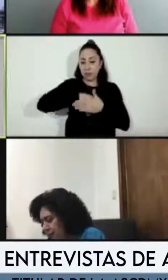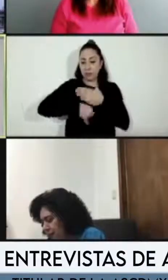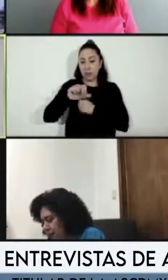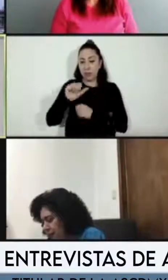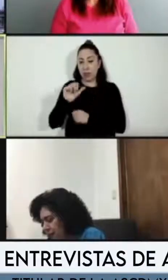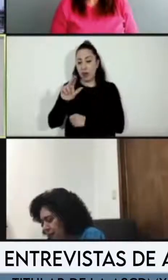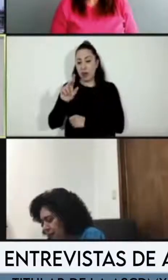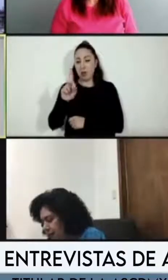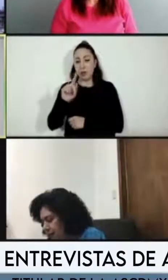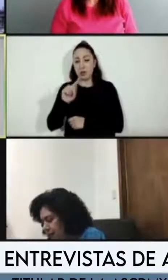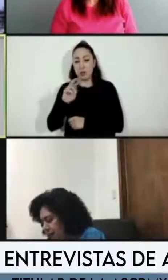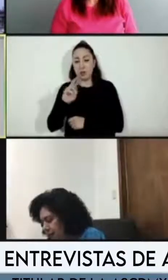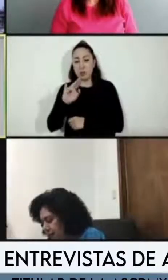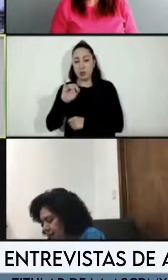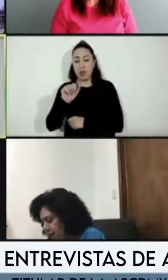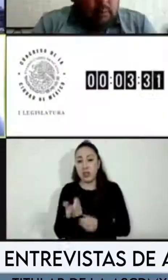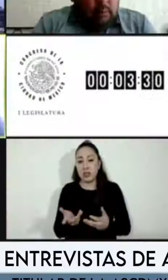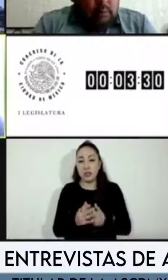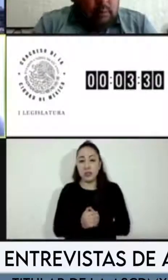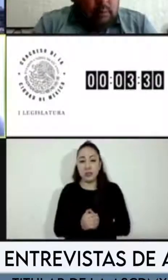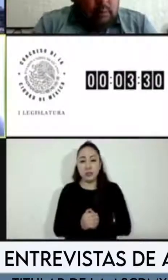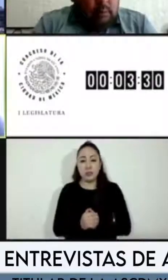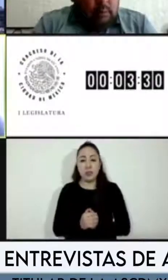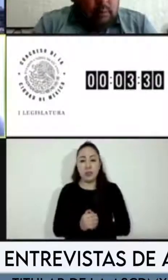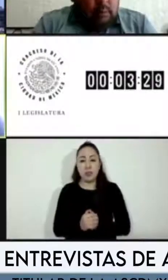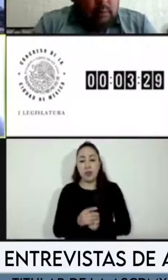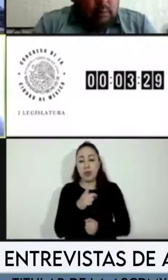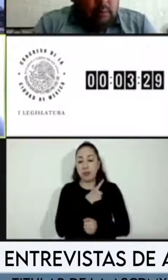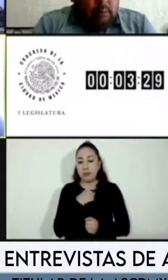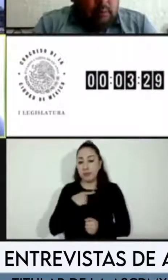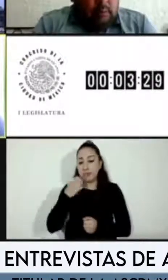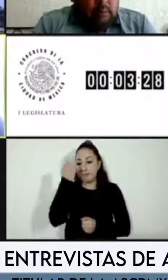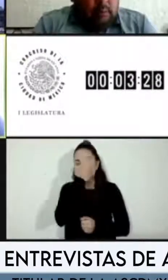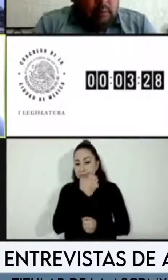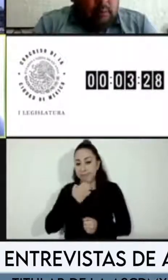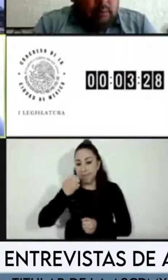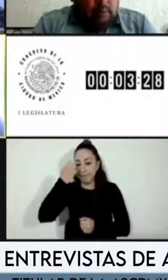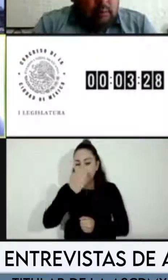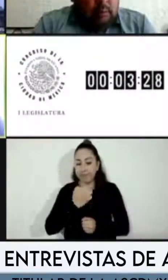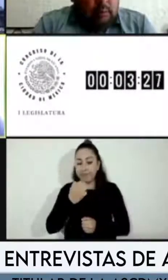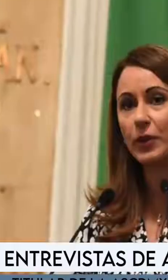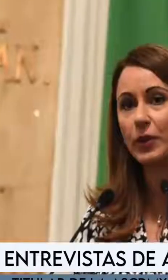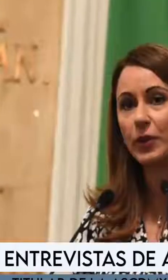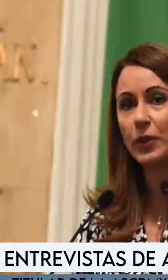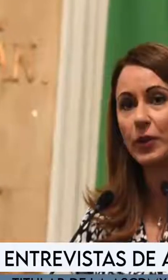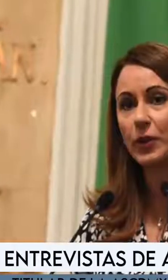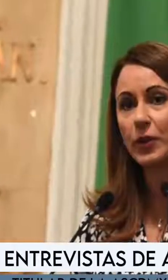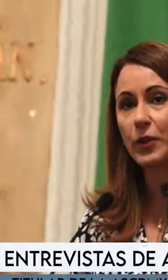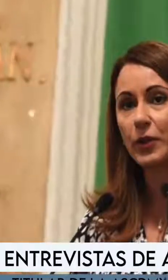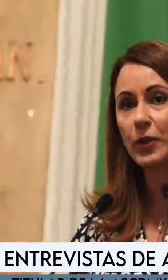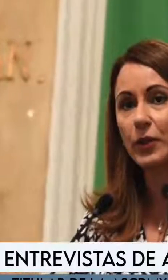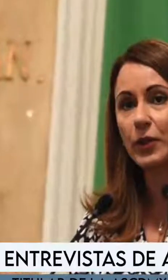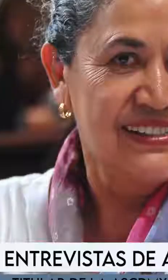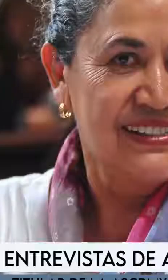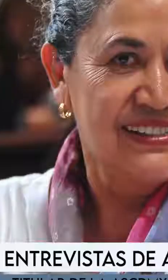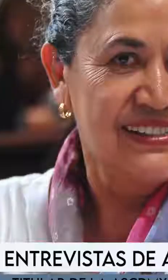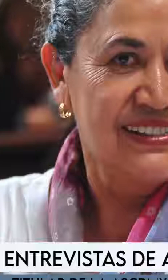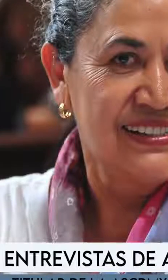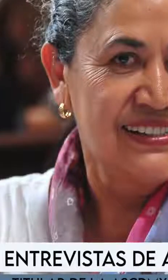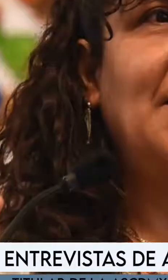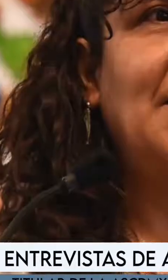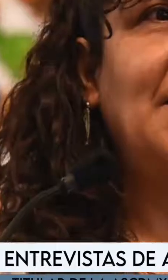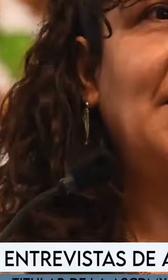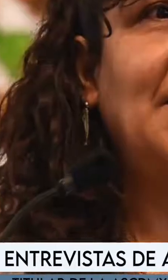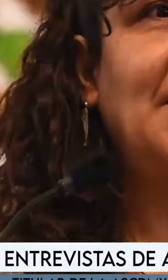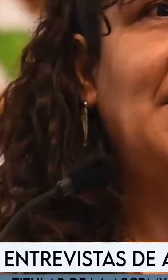profesional, idoneidad para ocupar el cargo, sus objetivos y sus metas. Participaron las diputadas Leonor Gómez Otegui, Leticia Estrada y